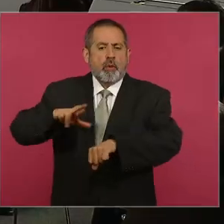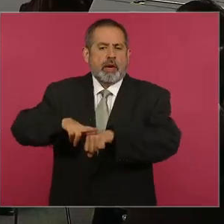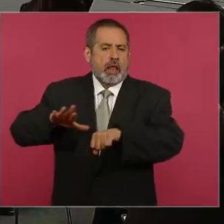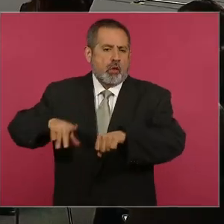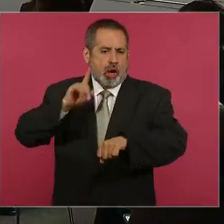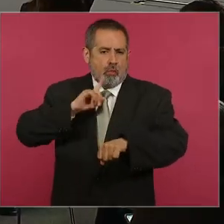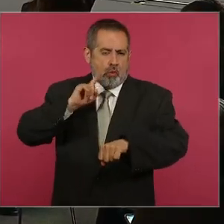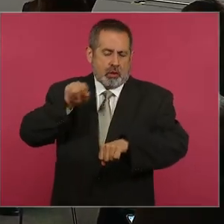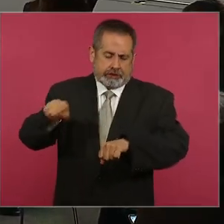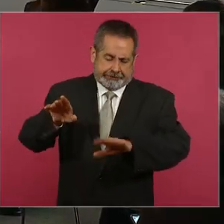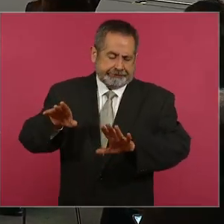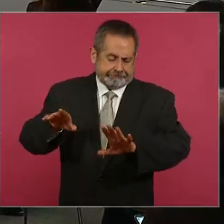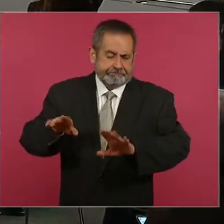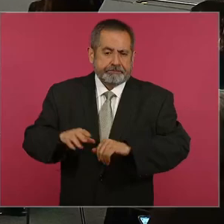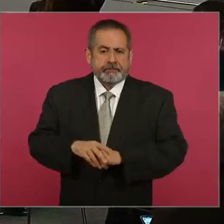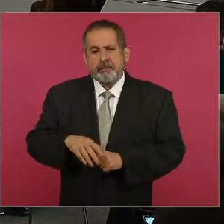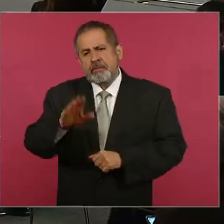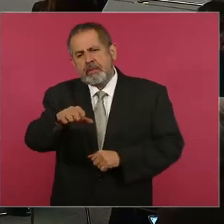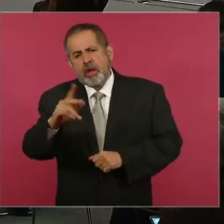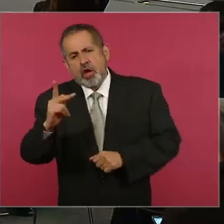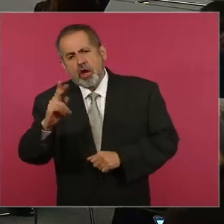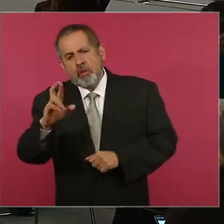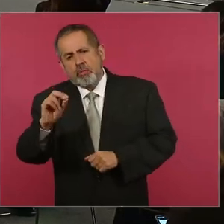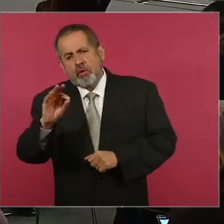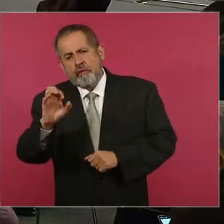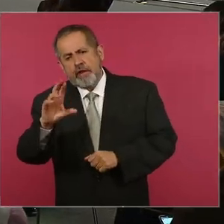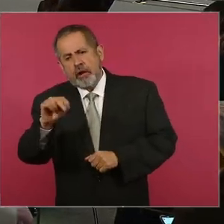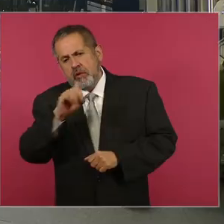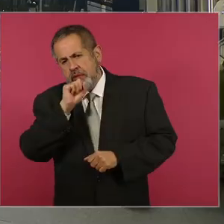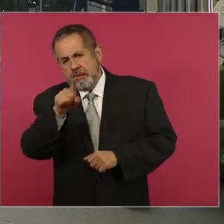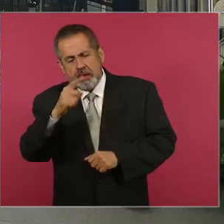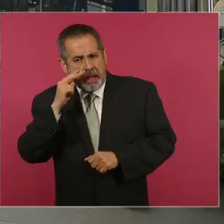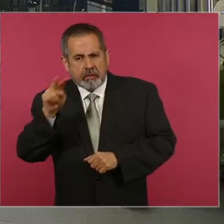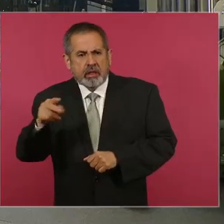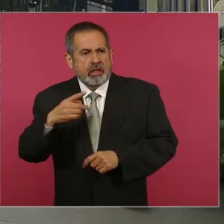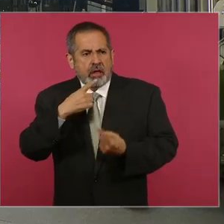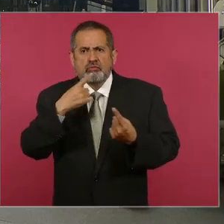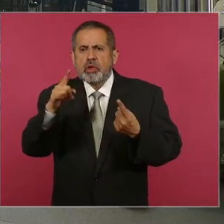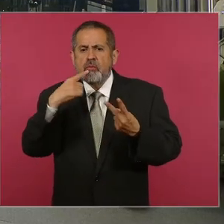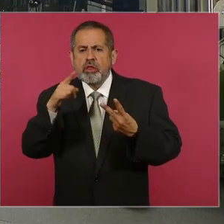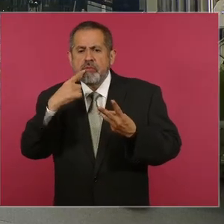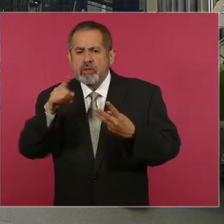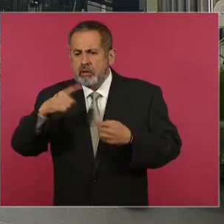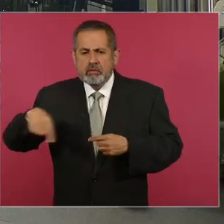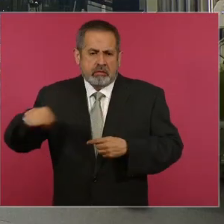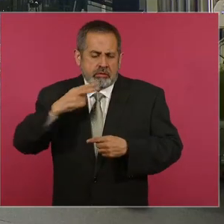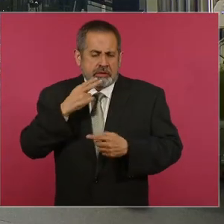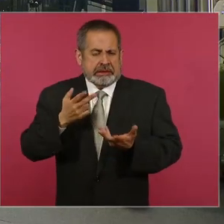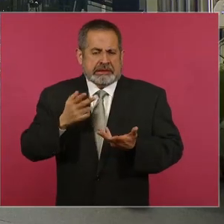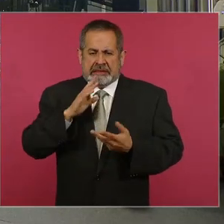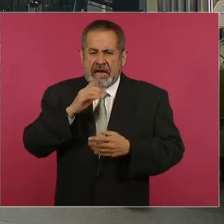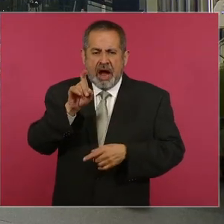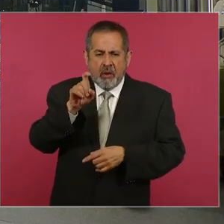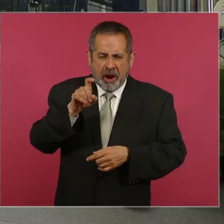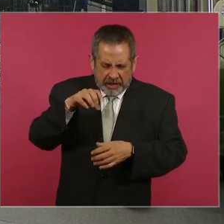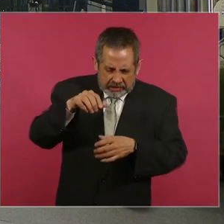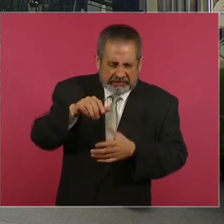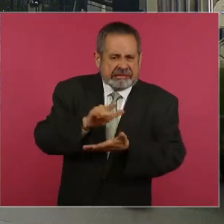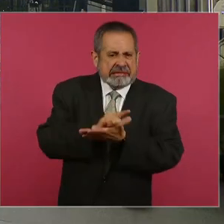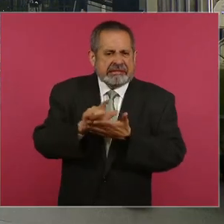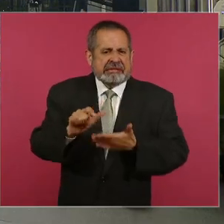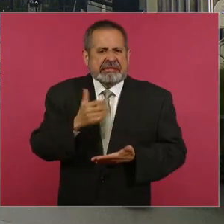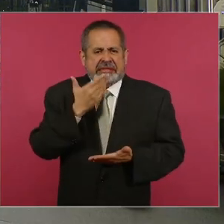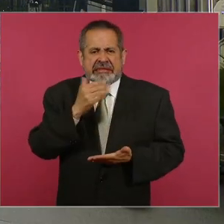Sí, incluso la Profeco también tiene que ver parte de eso, porque hay muchas denuncias por parte de los usuarios, sí, por la mala calidad del agua, que es donde